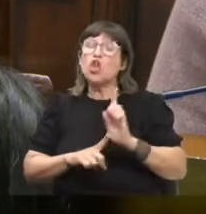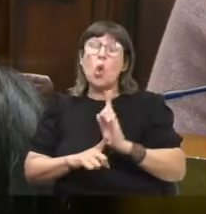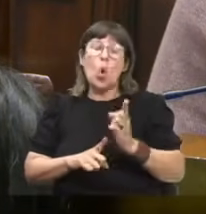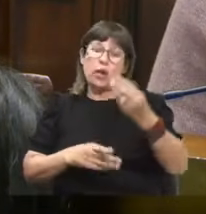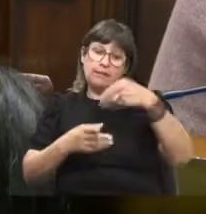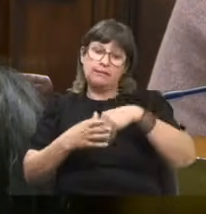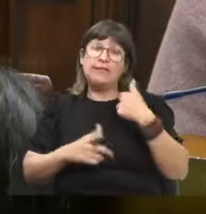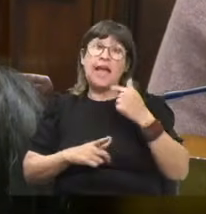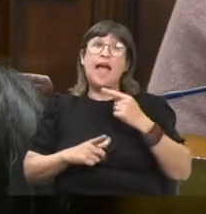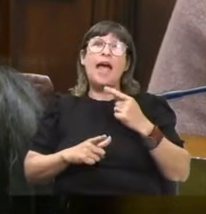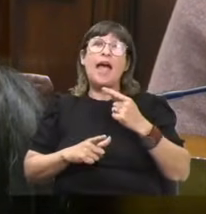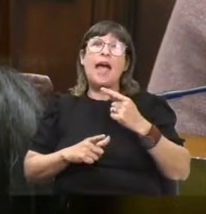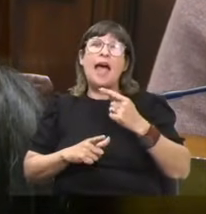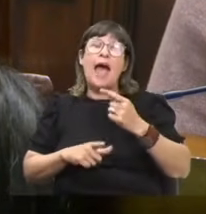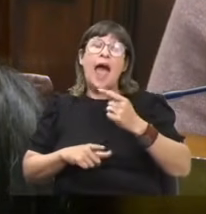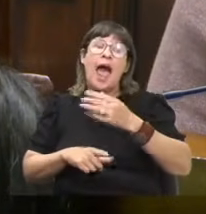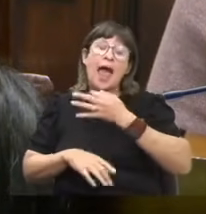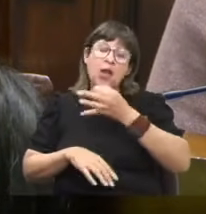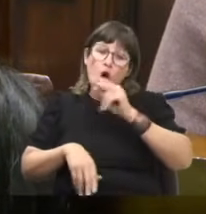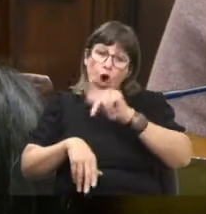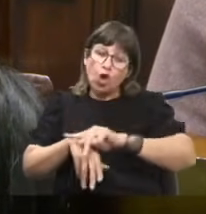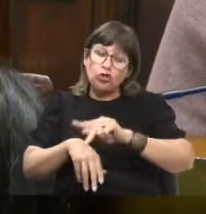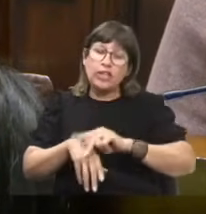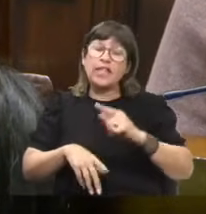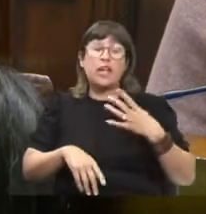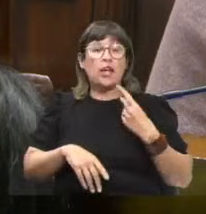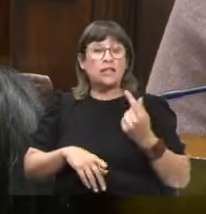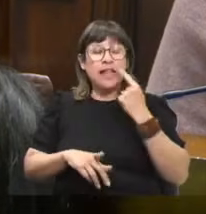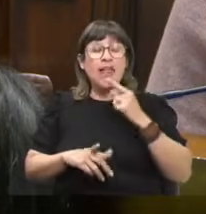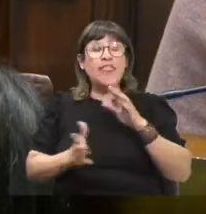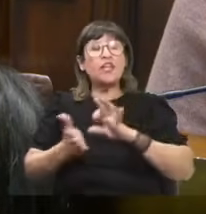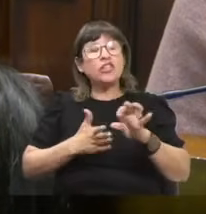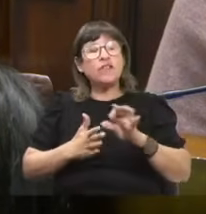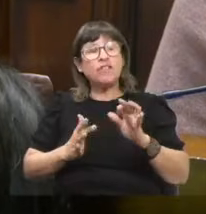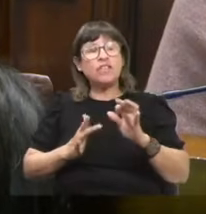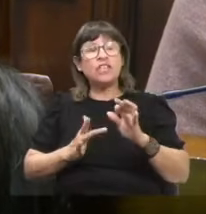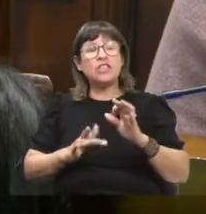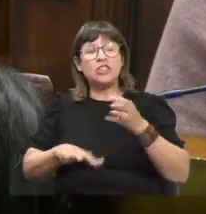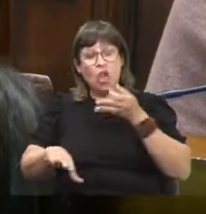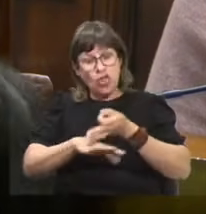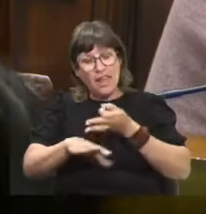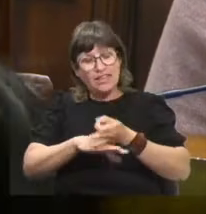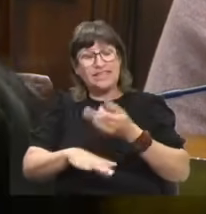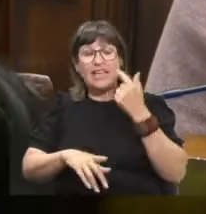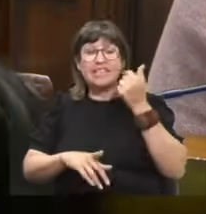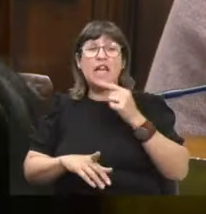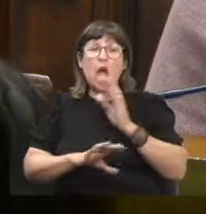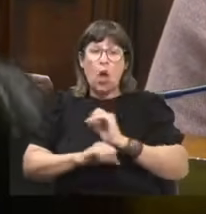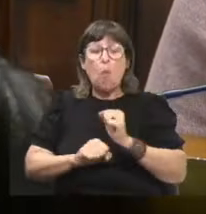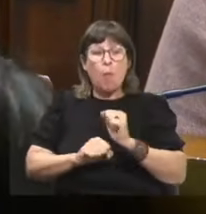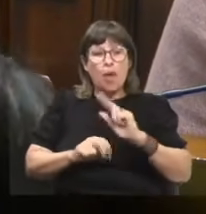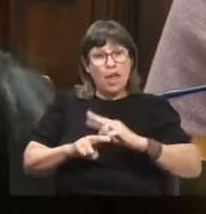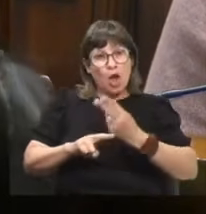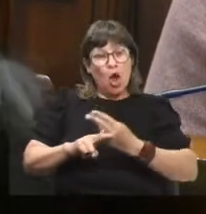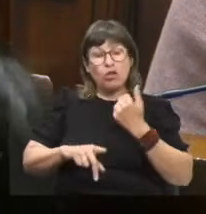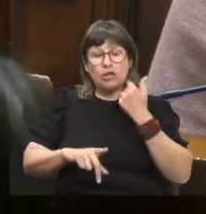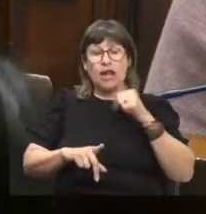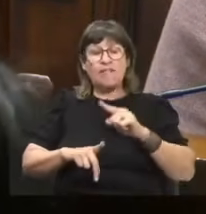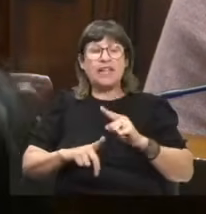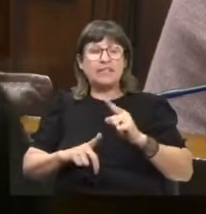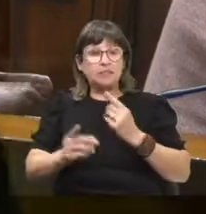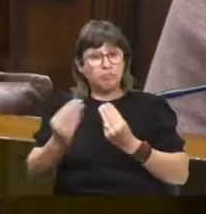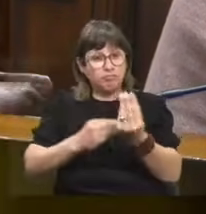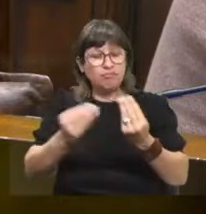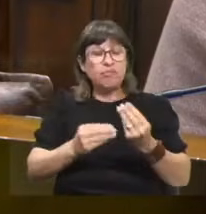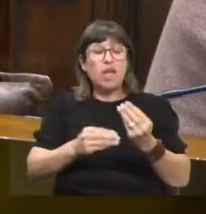los consejeros o directores de los servicios de enseñanza, los que podrán ser reelectos como catedráticos o profesores